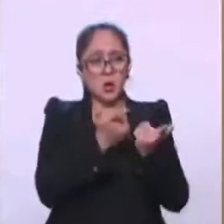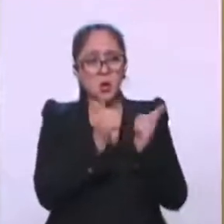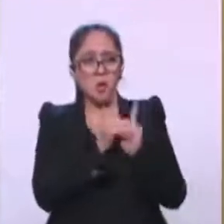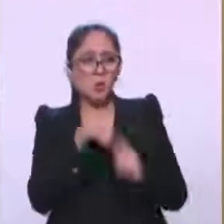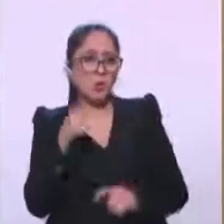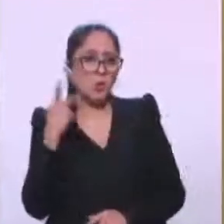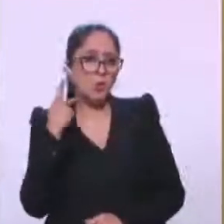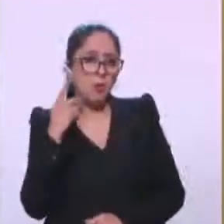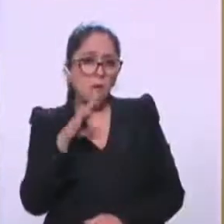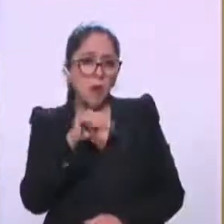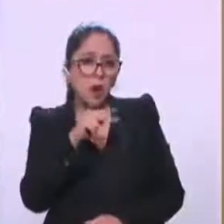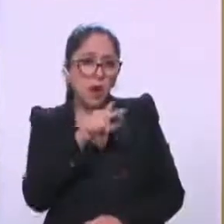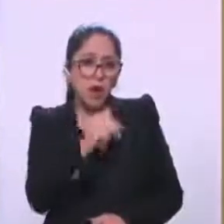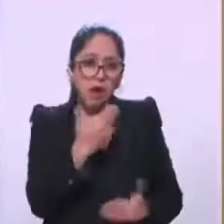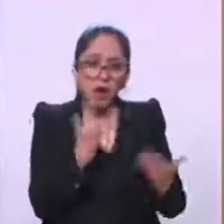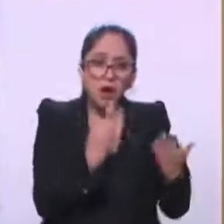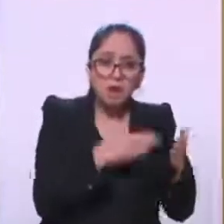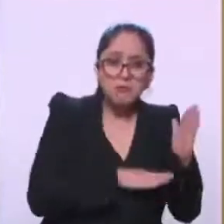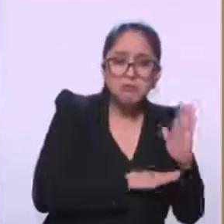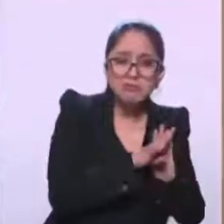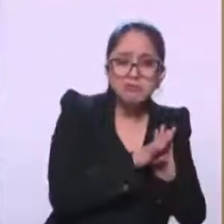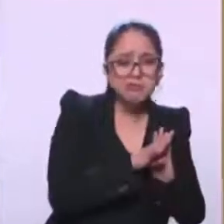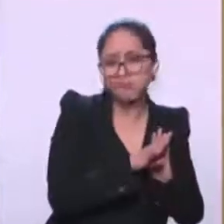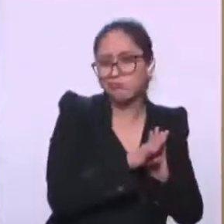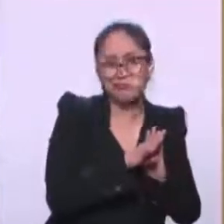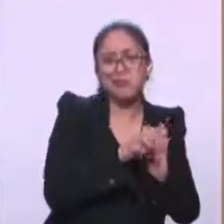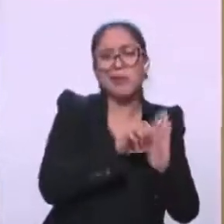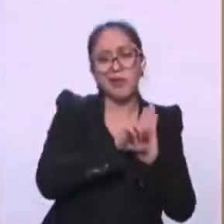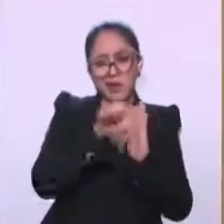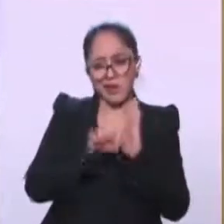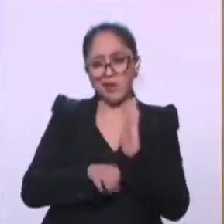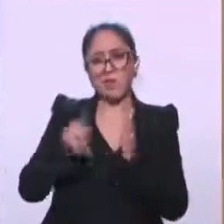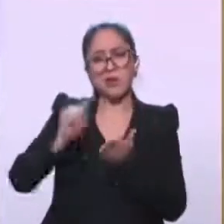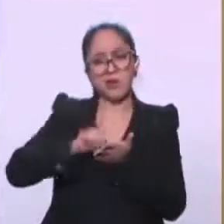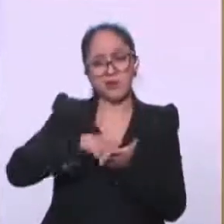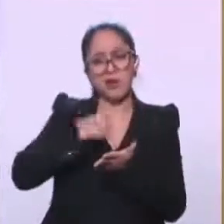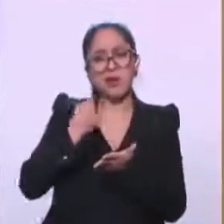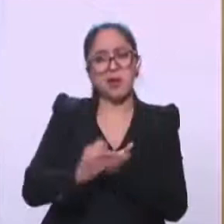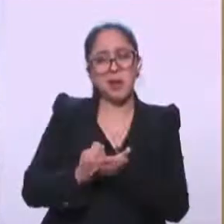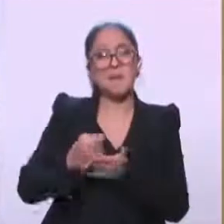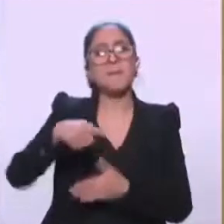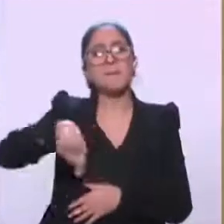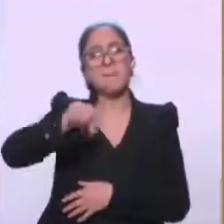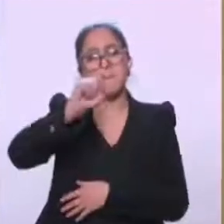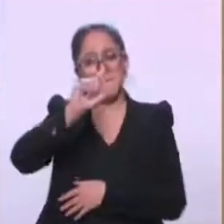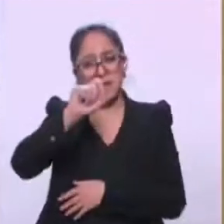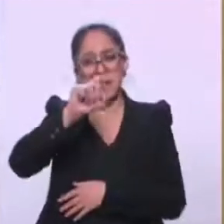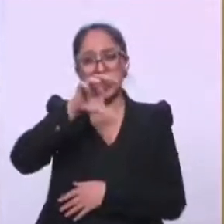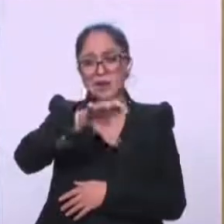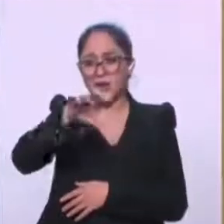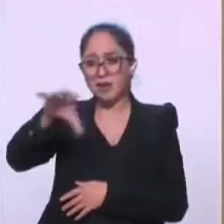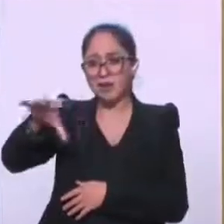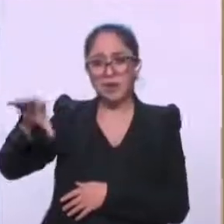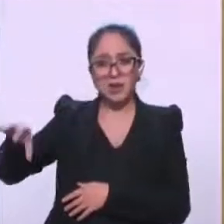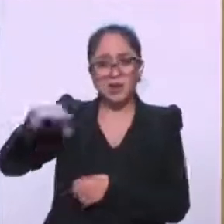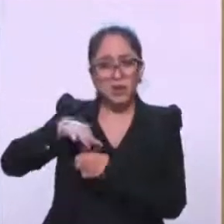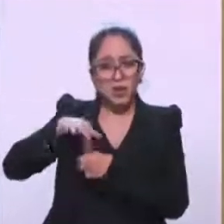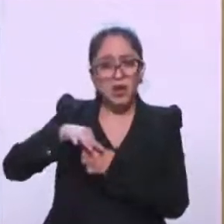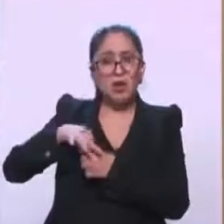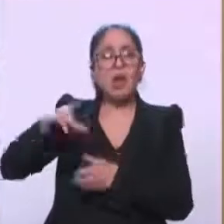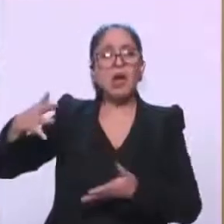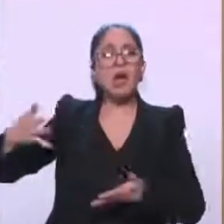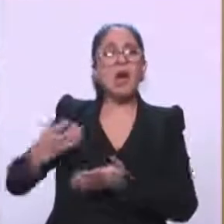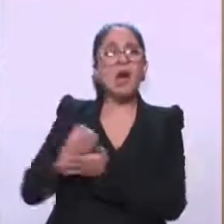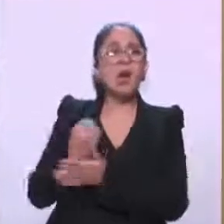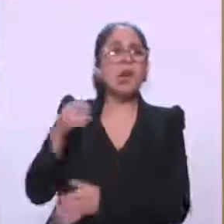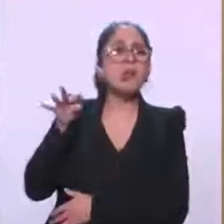por ejemplo, que es el caso extremo. De 20 distritos electorales, el PAN ganó 19